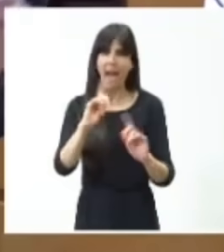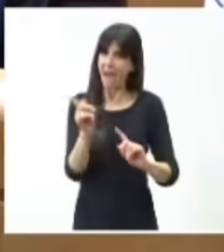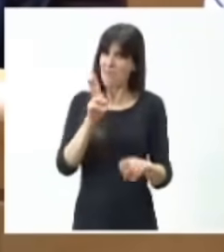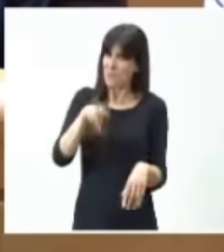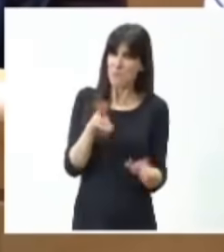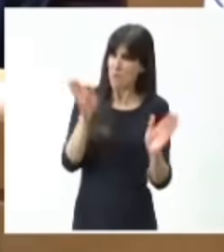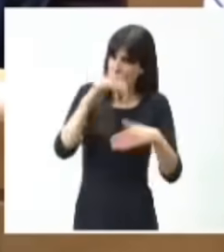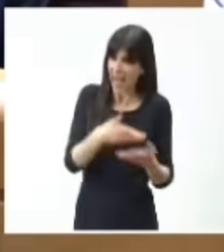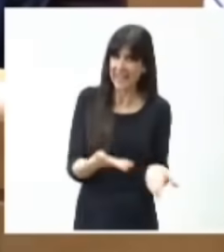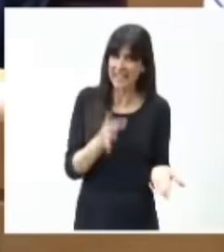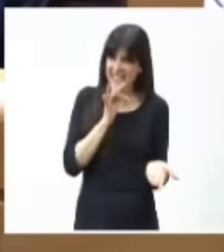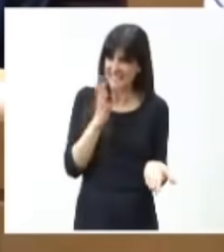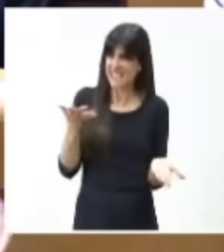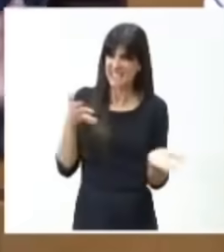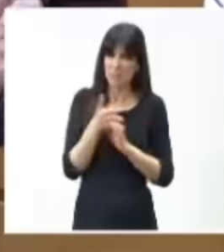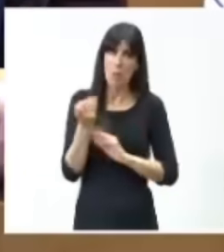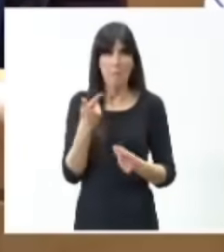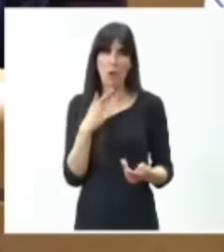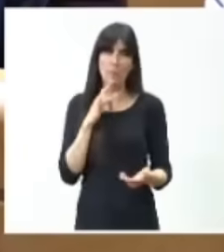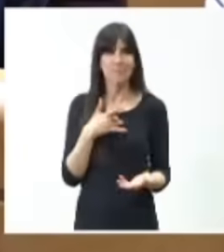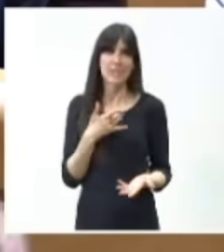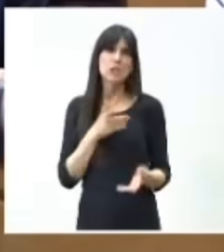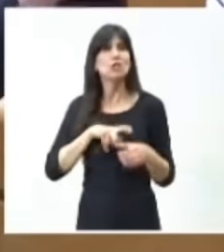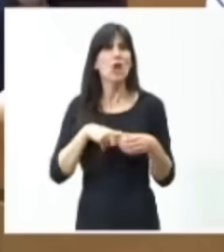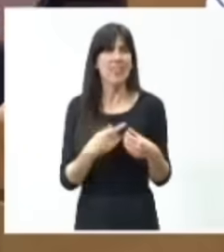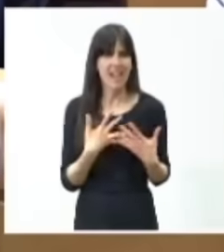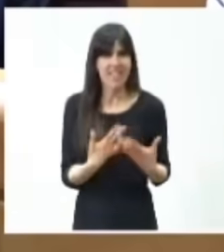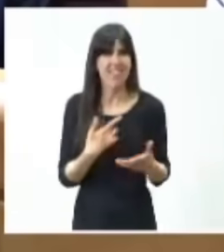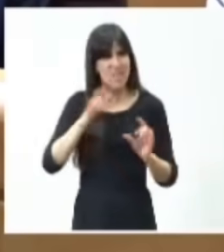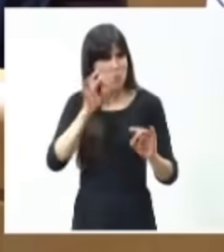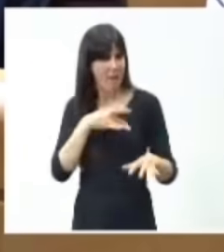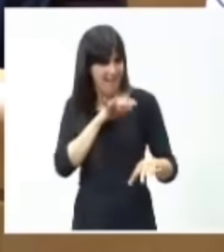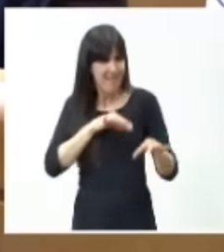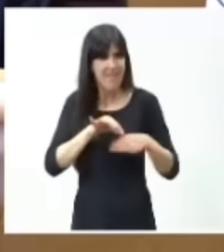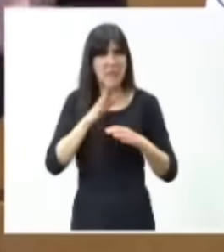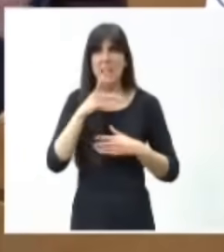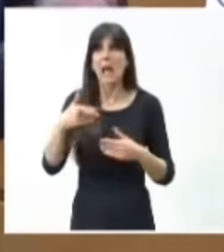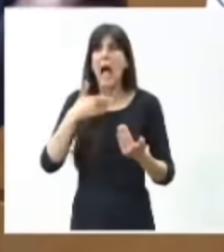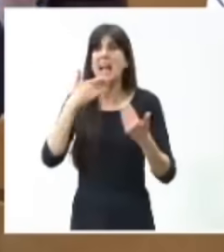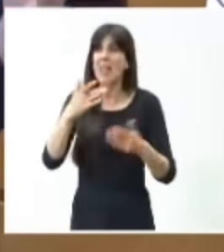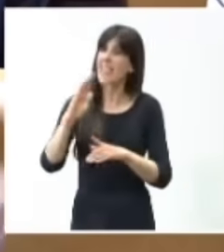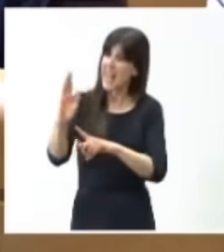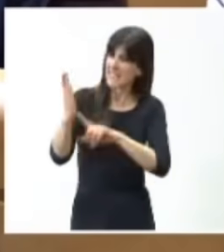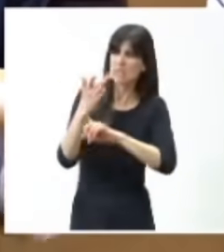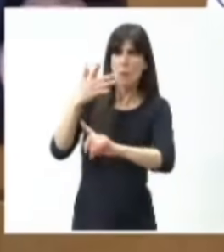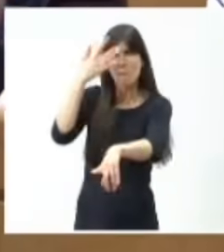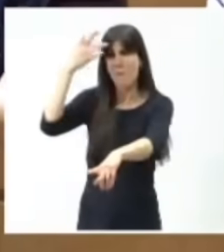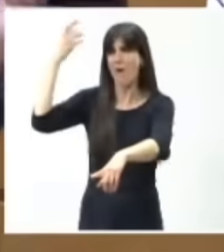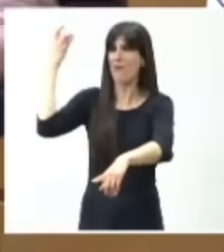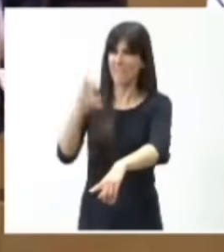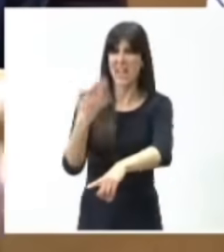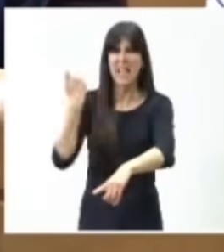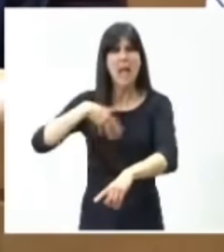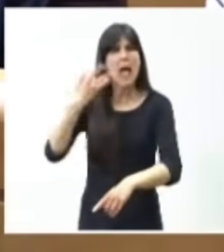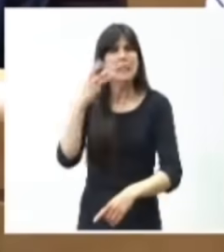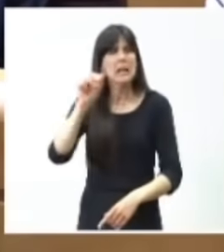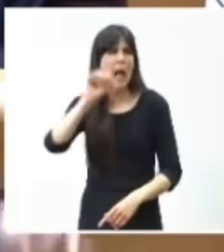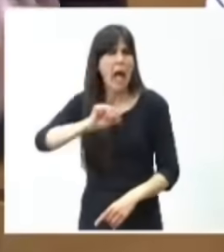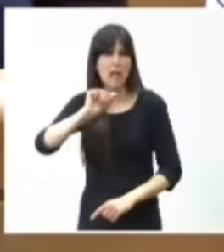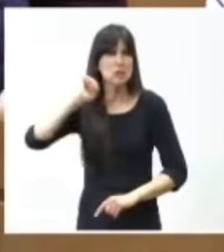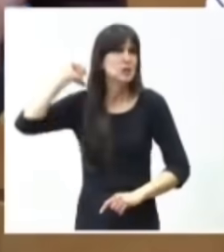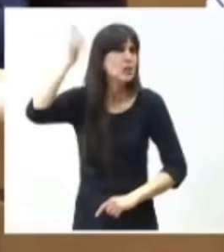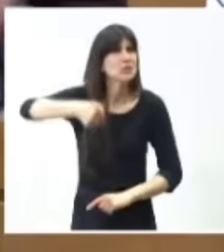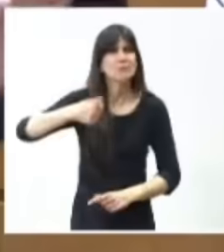todo caso, señor Sanvitorio, espero que, gracias a intervenciones como esta, consiga usted por fin, después de 30 años en